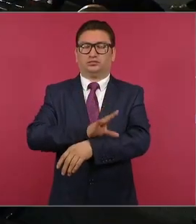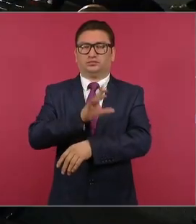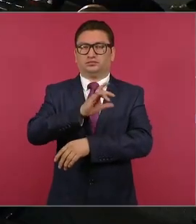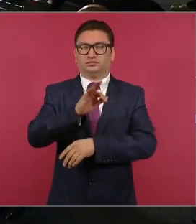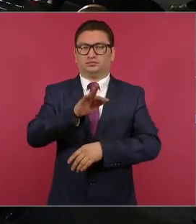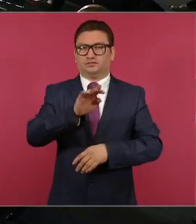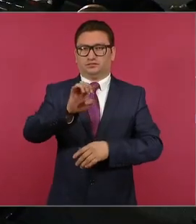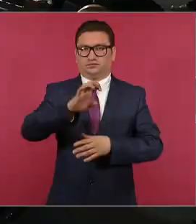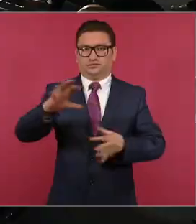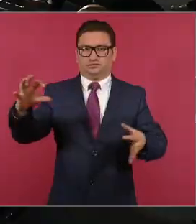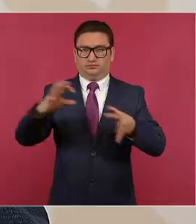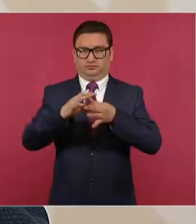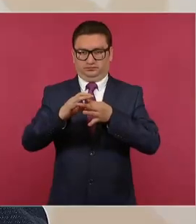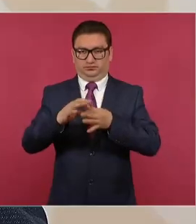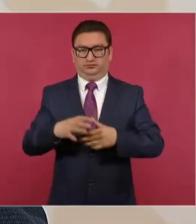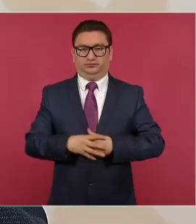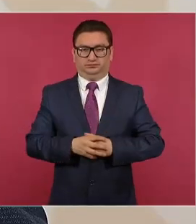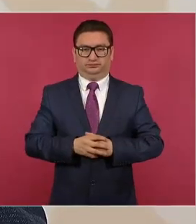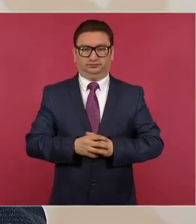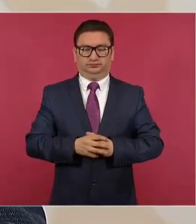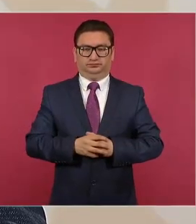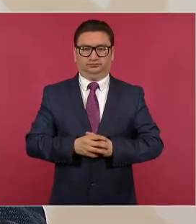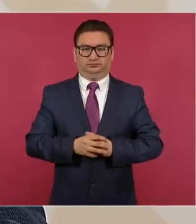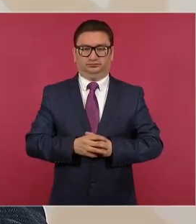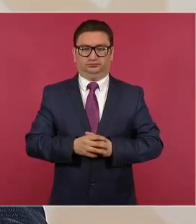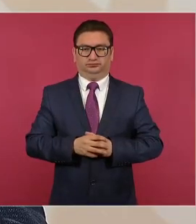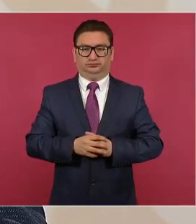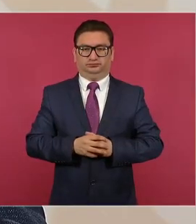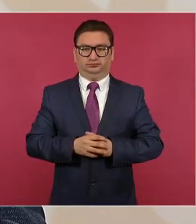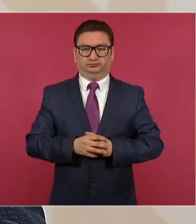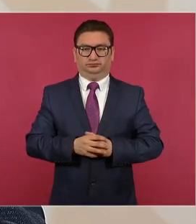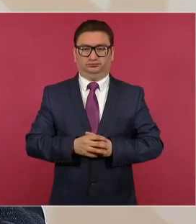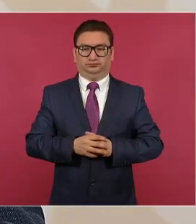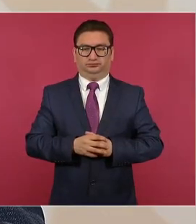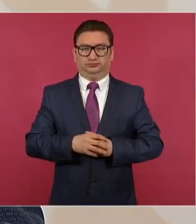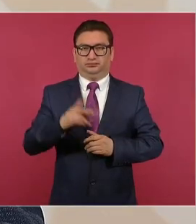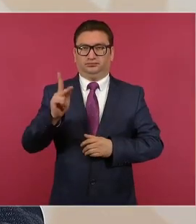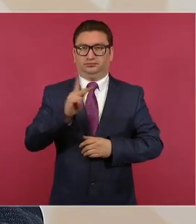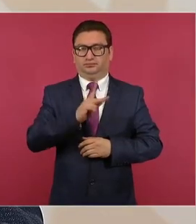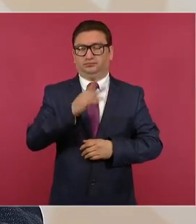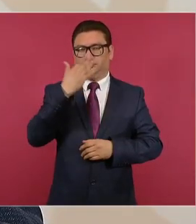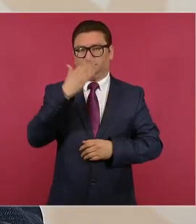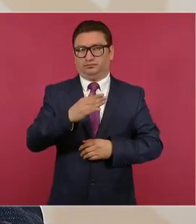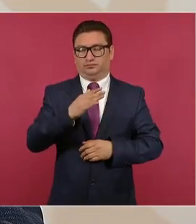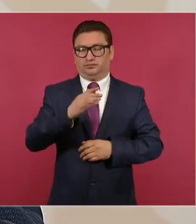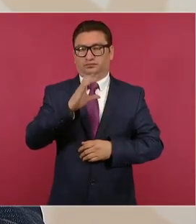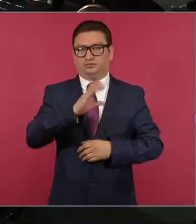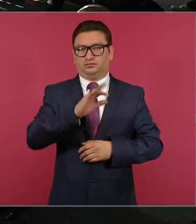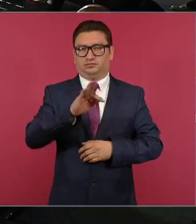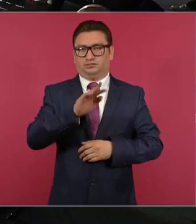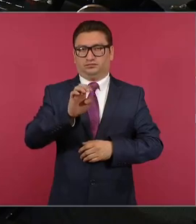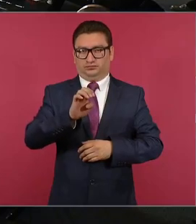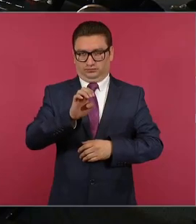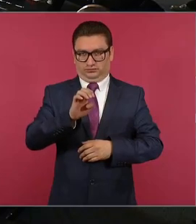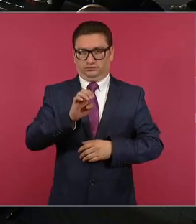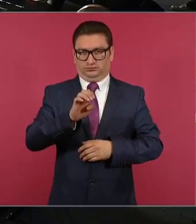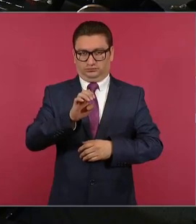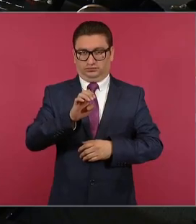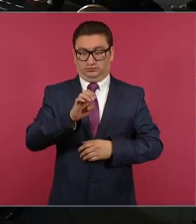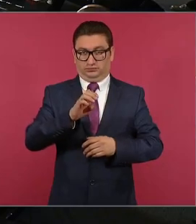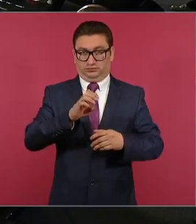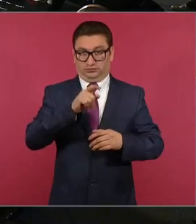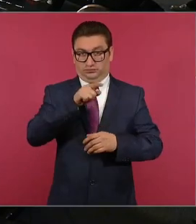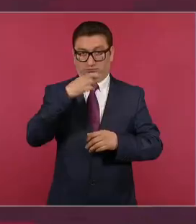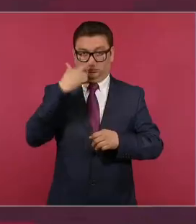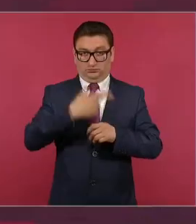de Electricidad. Así como la Comisión Federal de Electricidad se hace